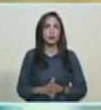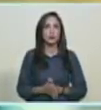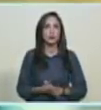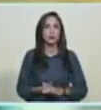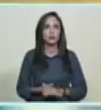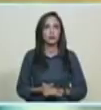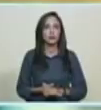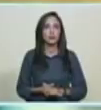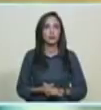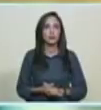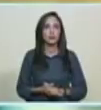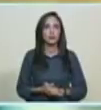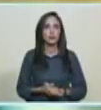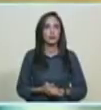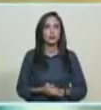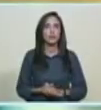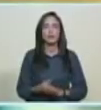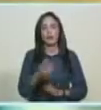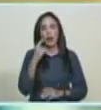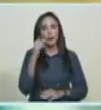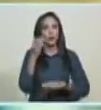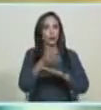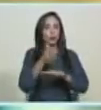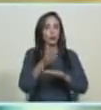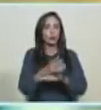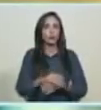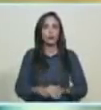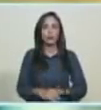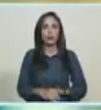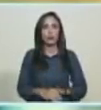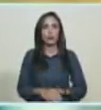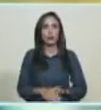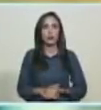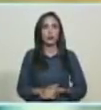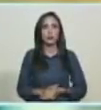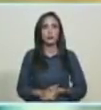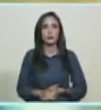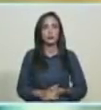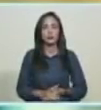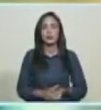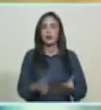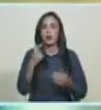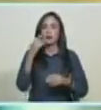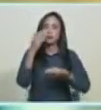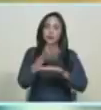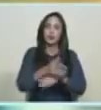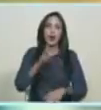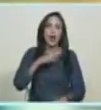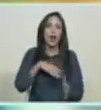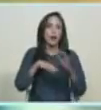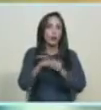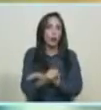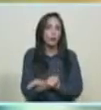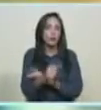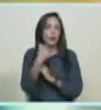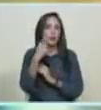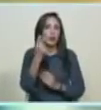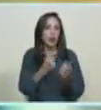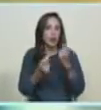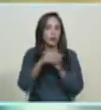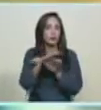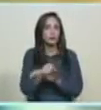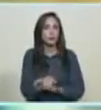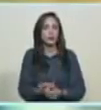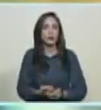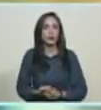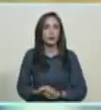que llaman? Como un clavel en la puerta de la caja de ahorro para cobrar mis, ¿cómo es que